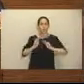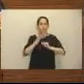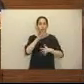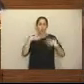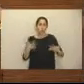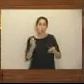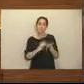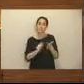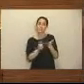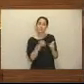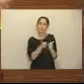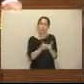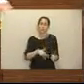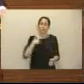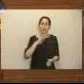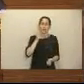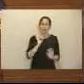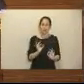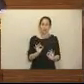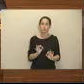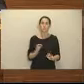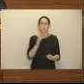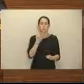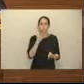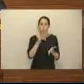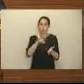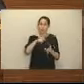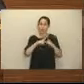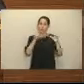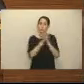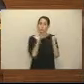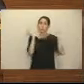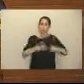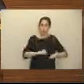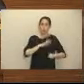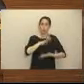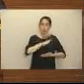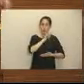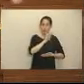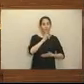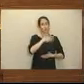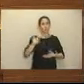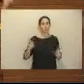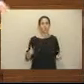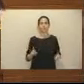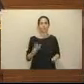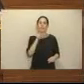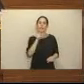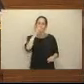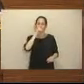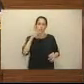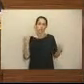secretario general, y propongan aquello que usted tuvo capacidad de aprobar aquí en Asturias y no lo quiso hacer, recuérdele a